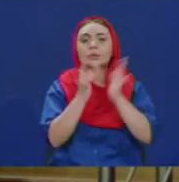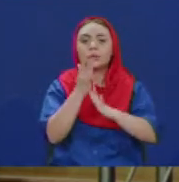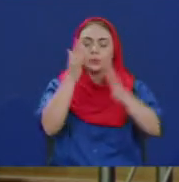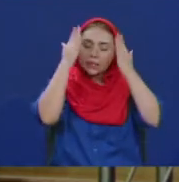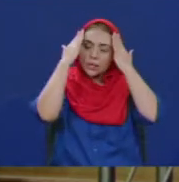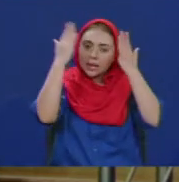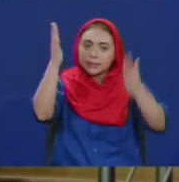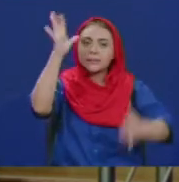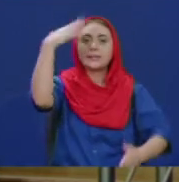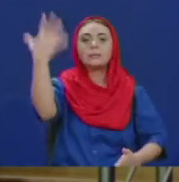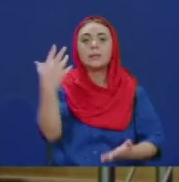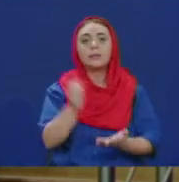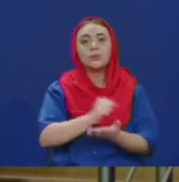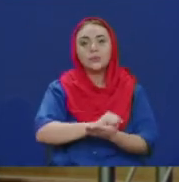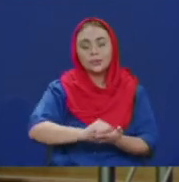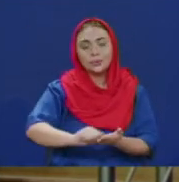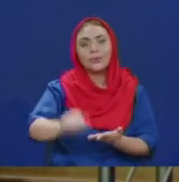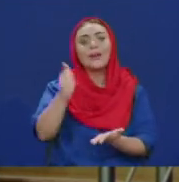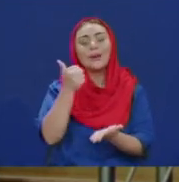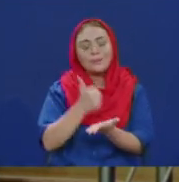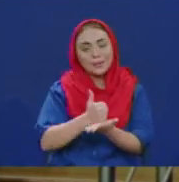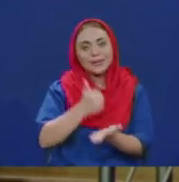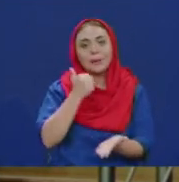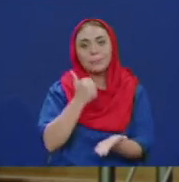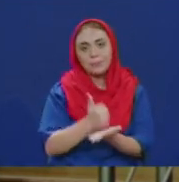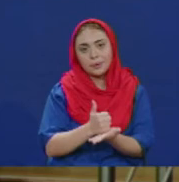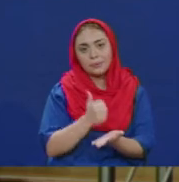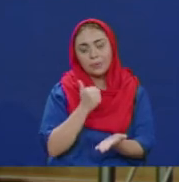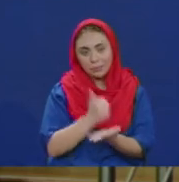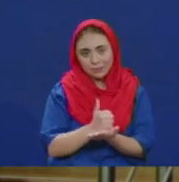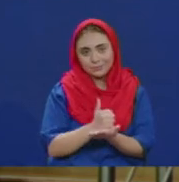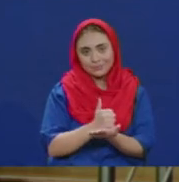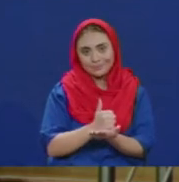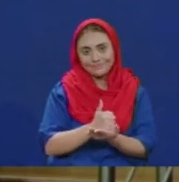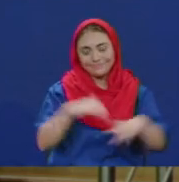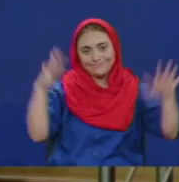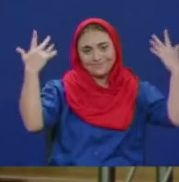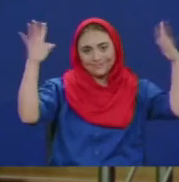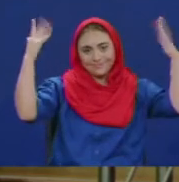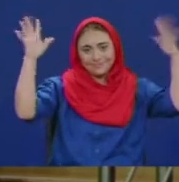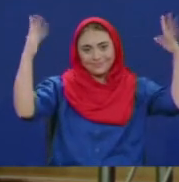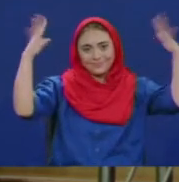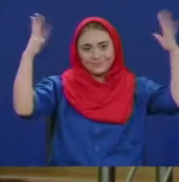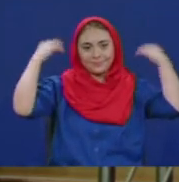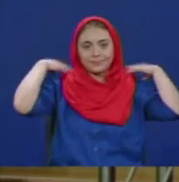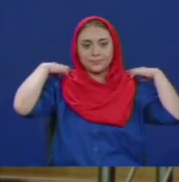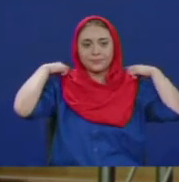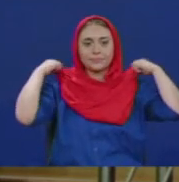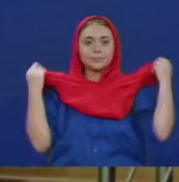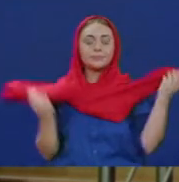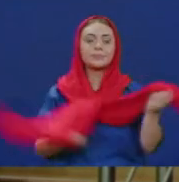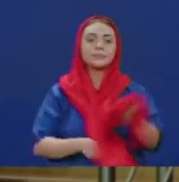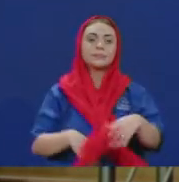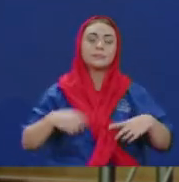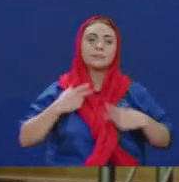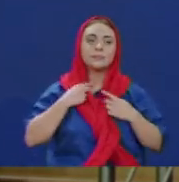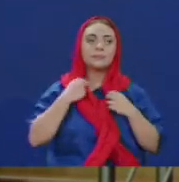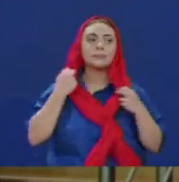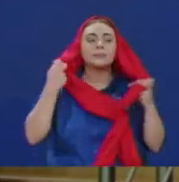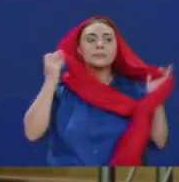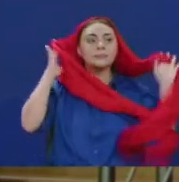Espíritu Santo. Amén, amén y amén. Dele ese aplauso al Rey bendito.